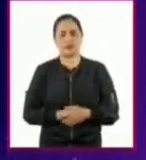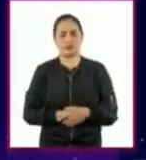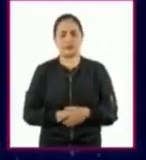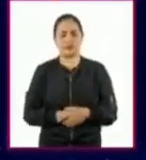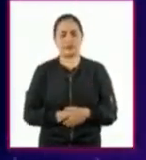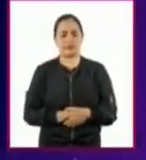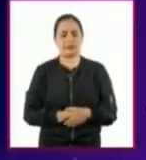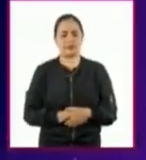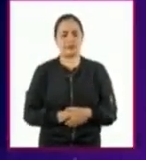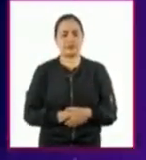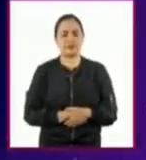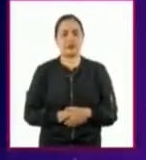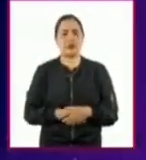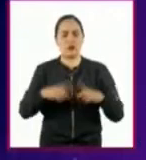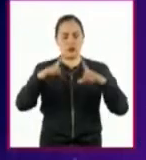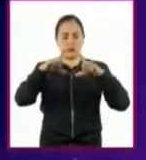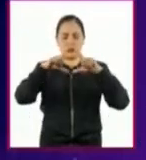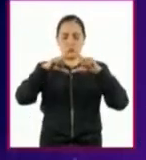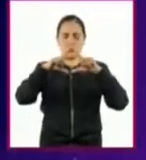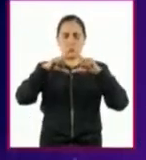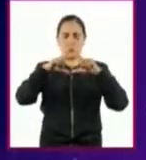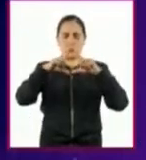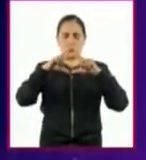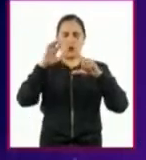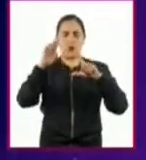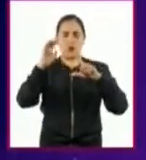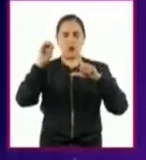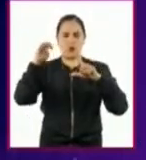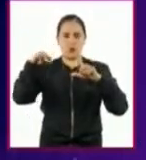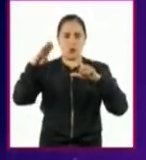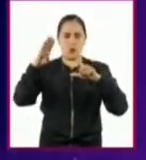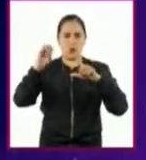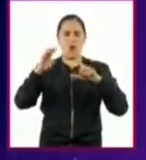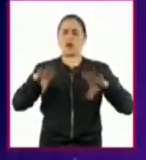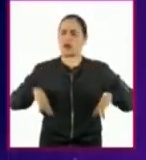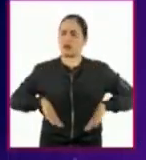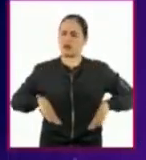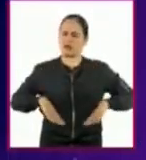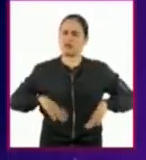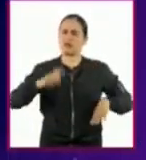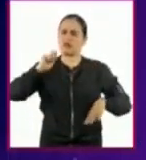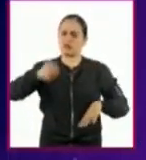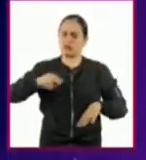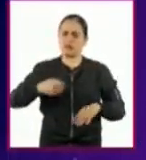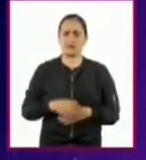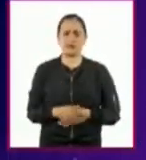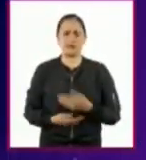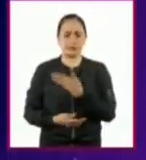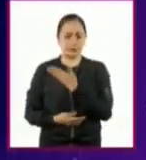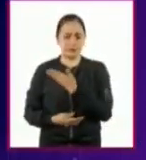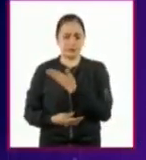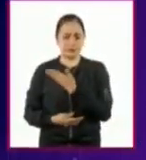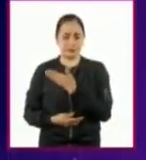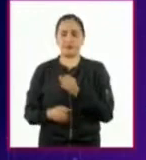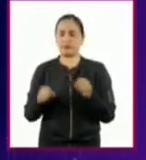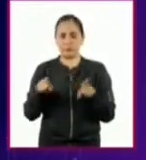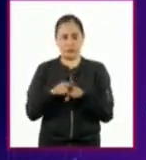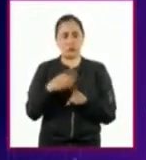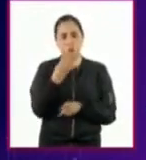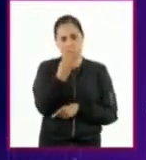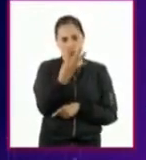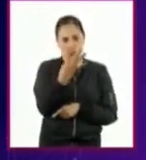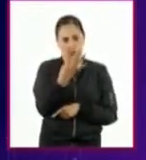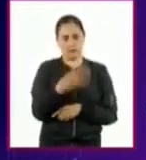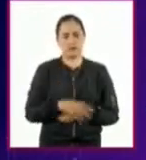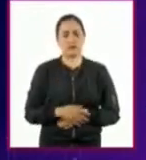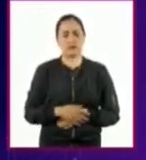Analicemos ahora al rombo. ¿Cuáles son sus características? El rombo también es un paralelogramo, por tener